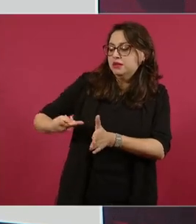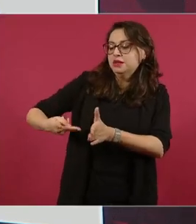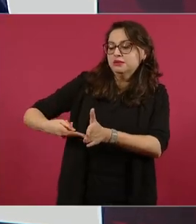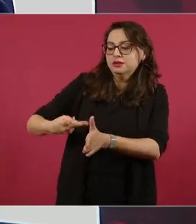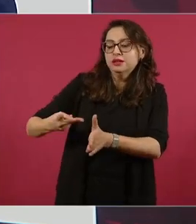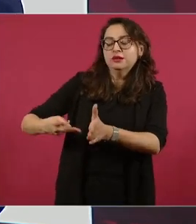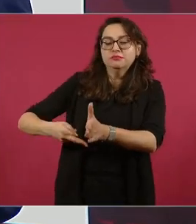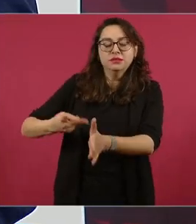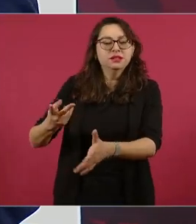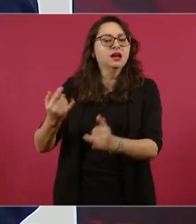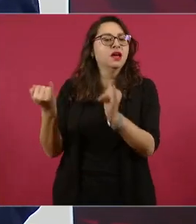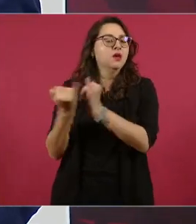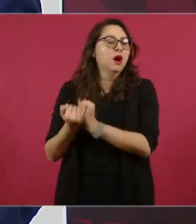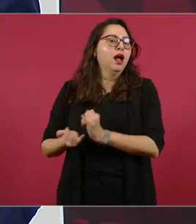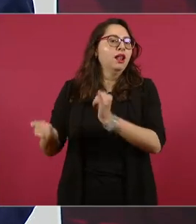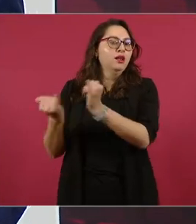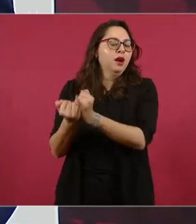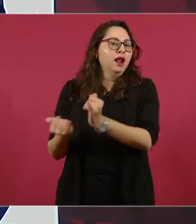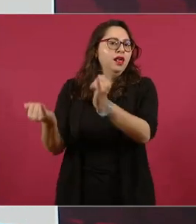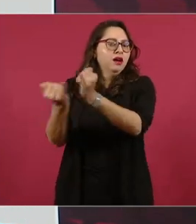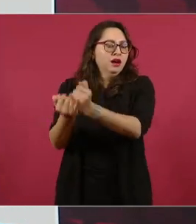José Agustín